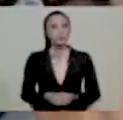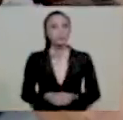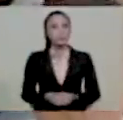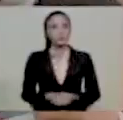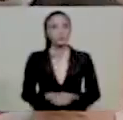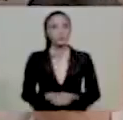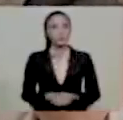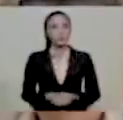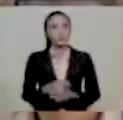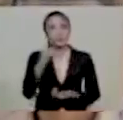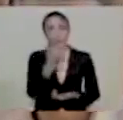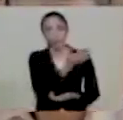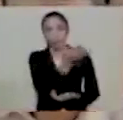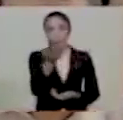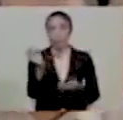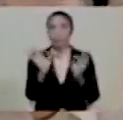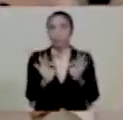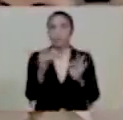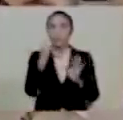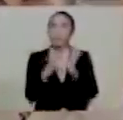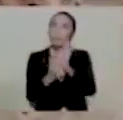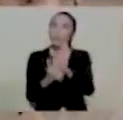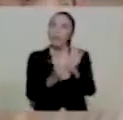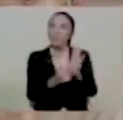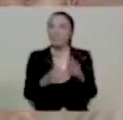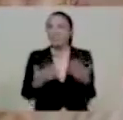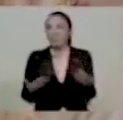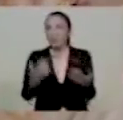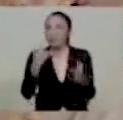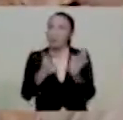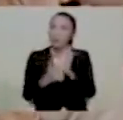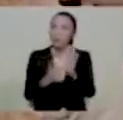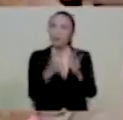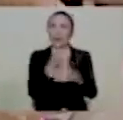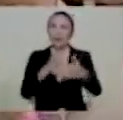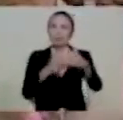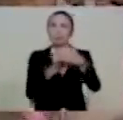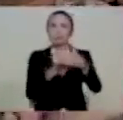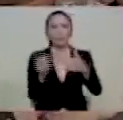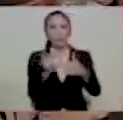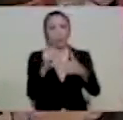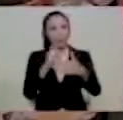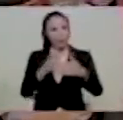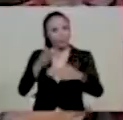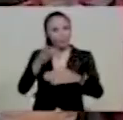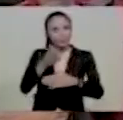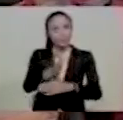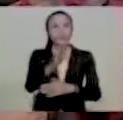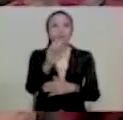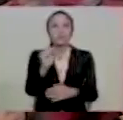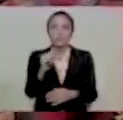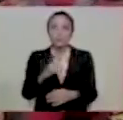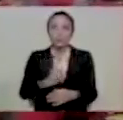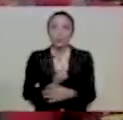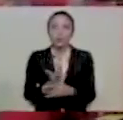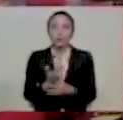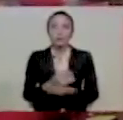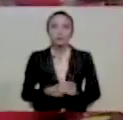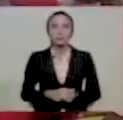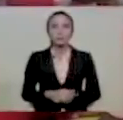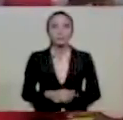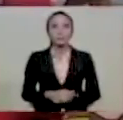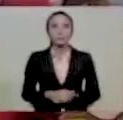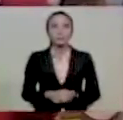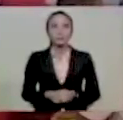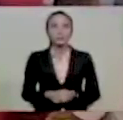Ustedes son la muestra de que nada nos detiene, pero son también, en términos muy concretos,